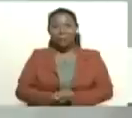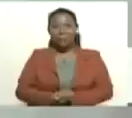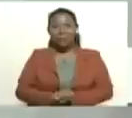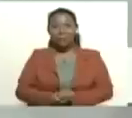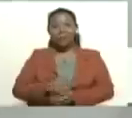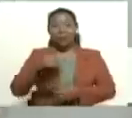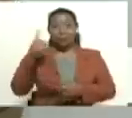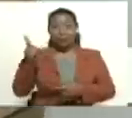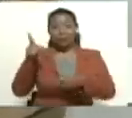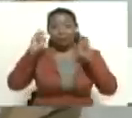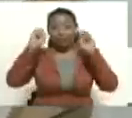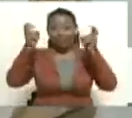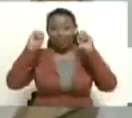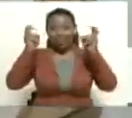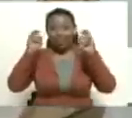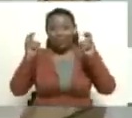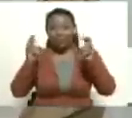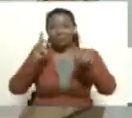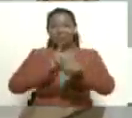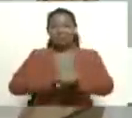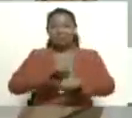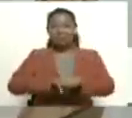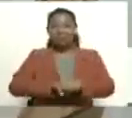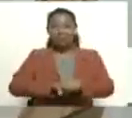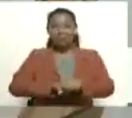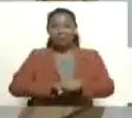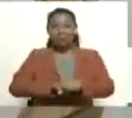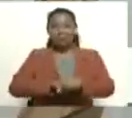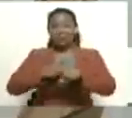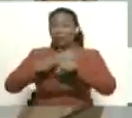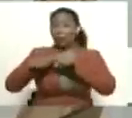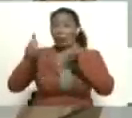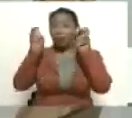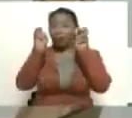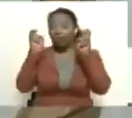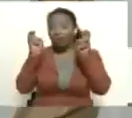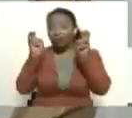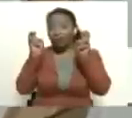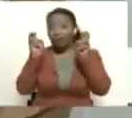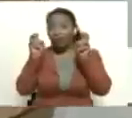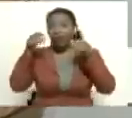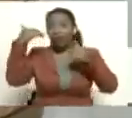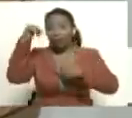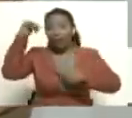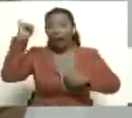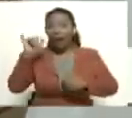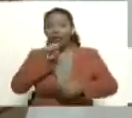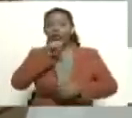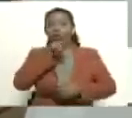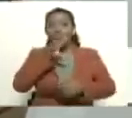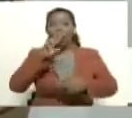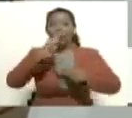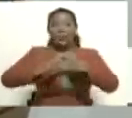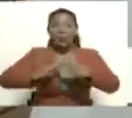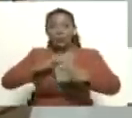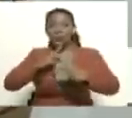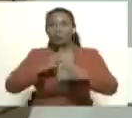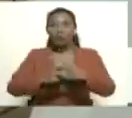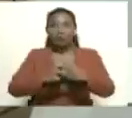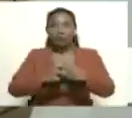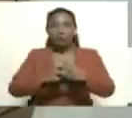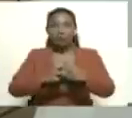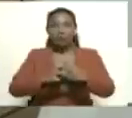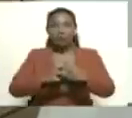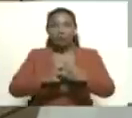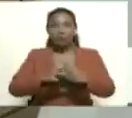episodio de la épica y no es otra cosa que parte de la historia universal de la infamia, como lo llamó Jorge